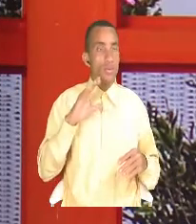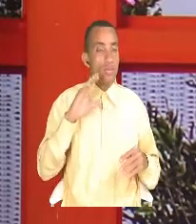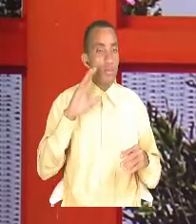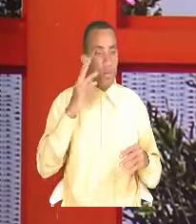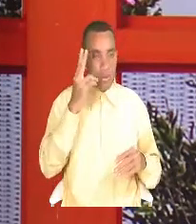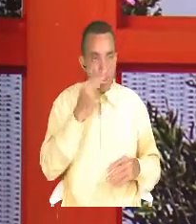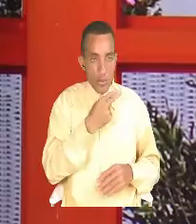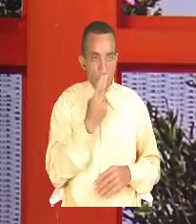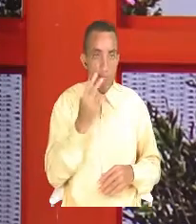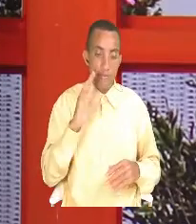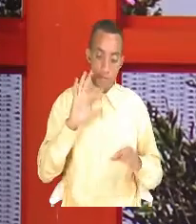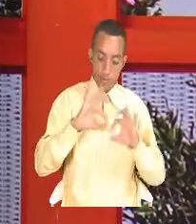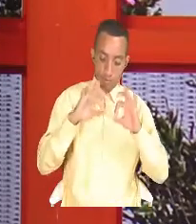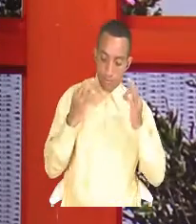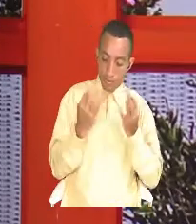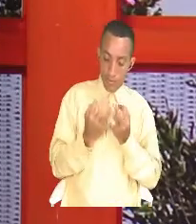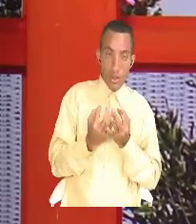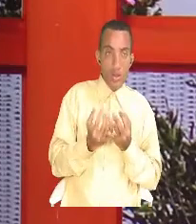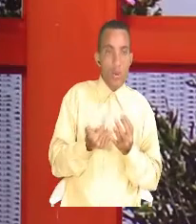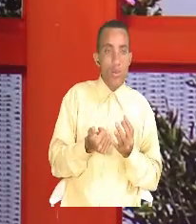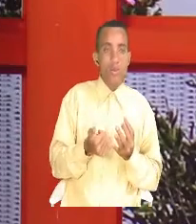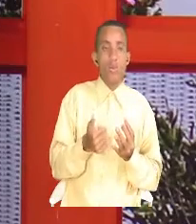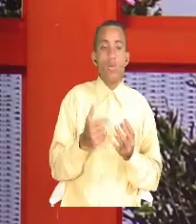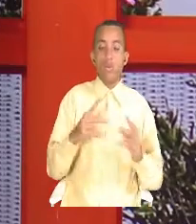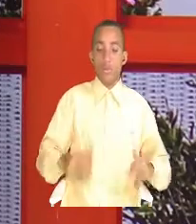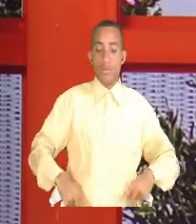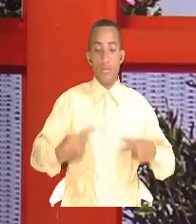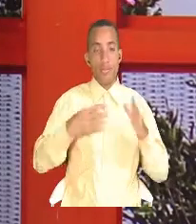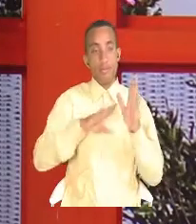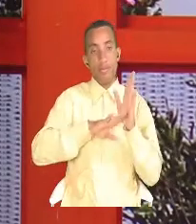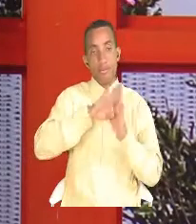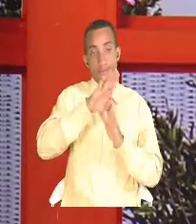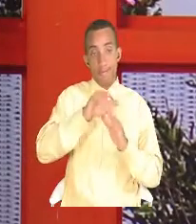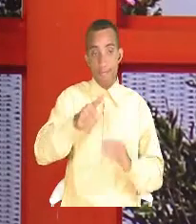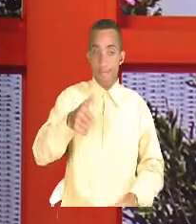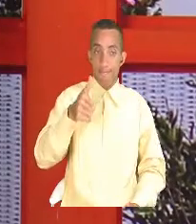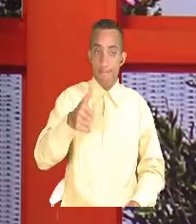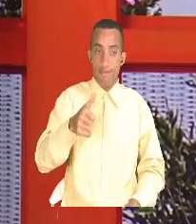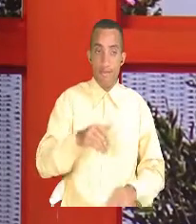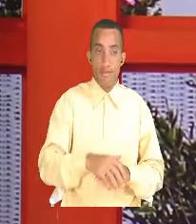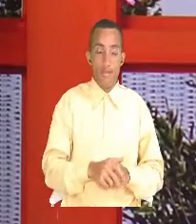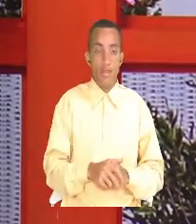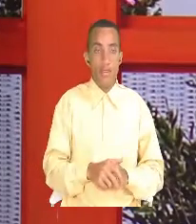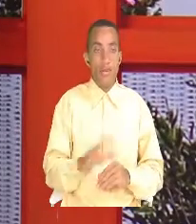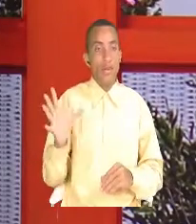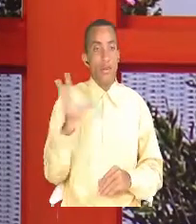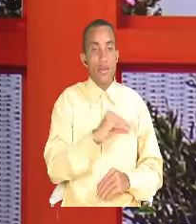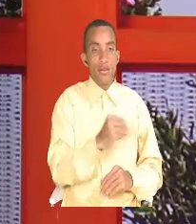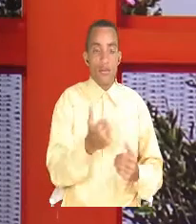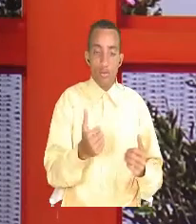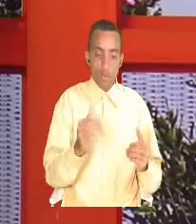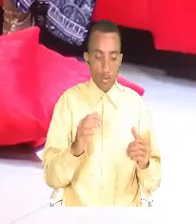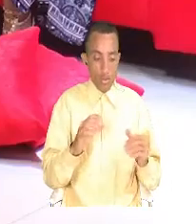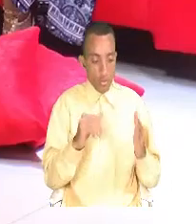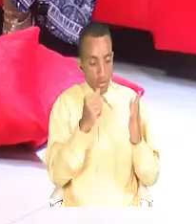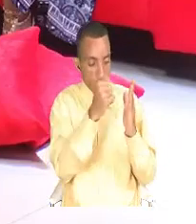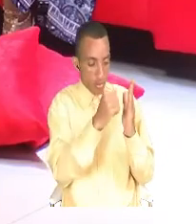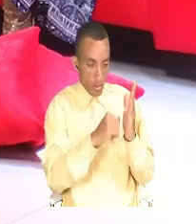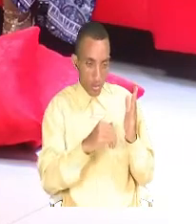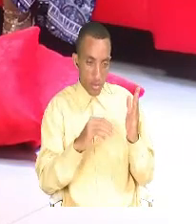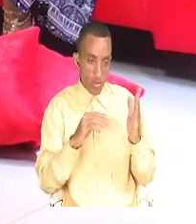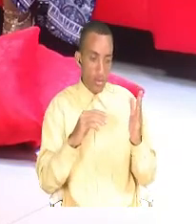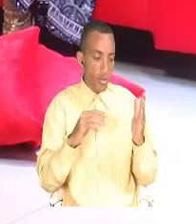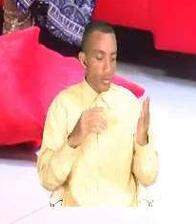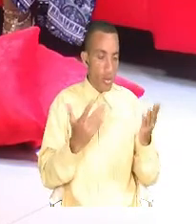grupo familiar tengan un buen nivel de vida, una alta calidad de vida. Y dentro de nuestros planes de bienestar orientamos toda esta